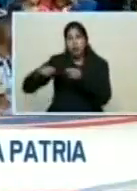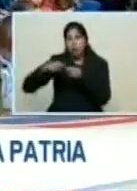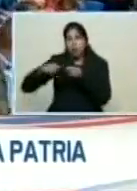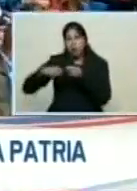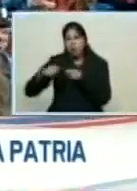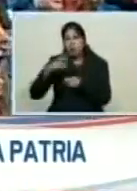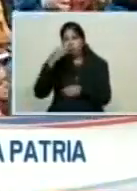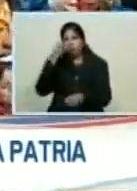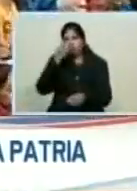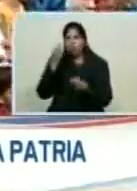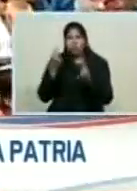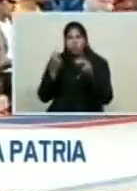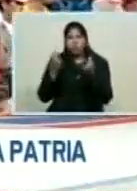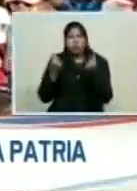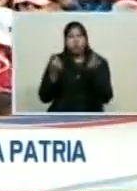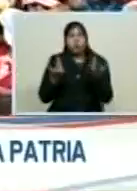salvaje.